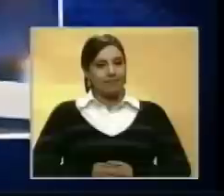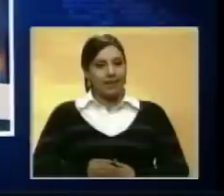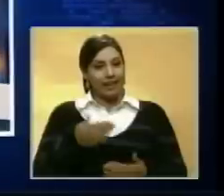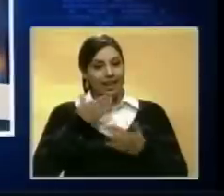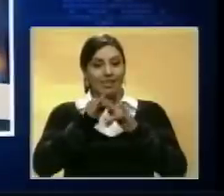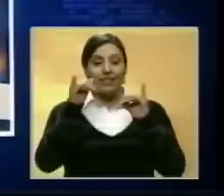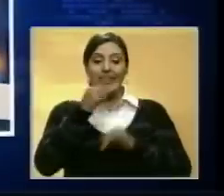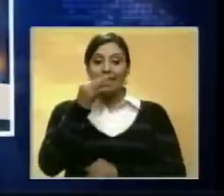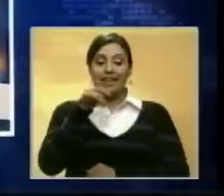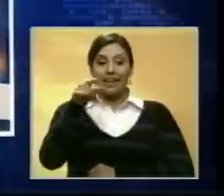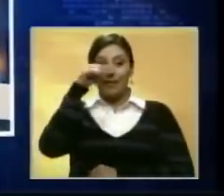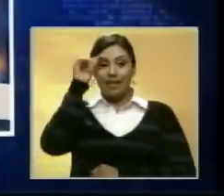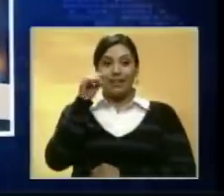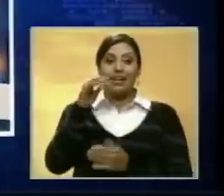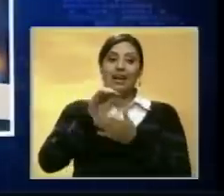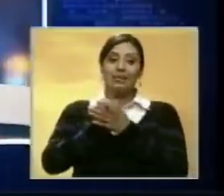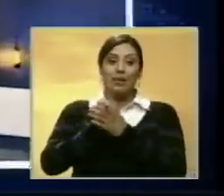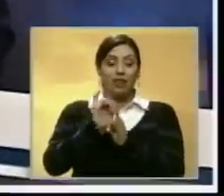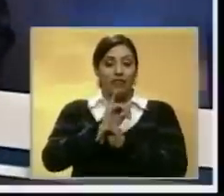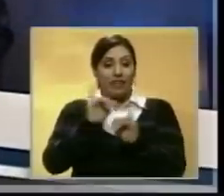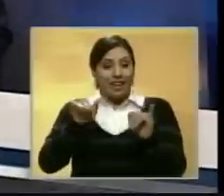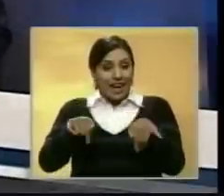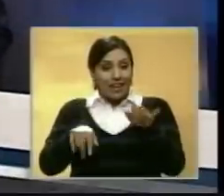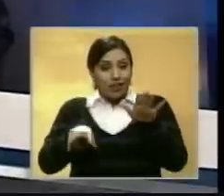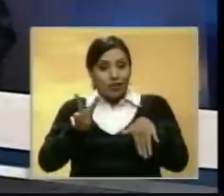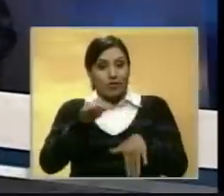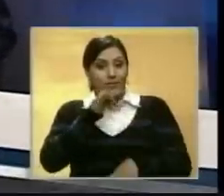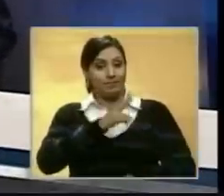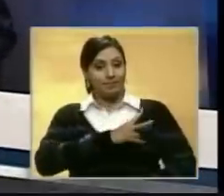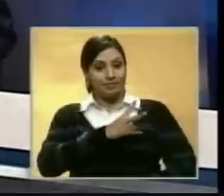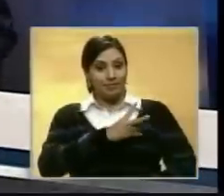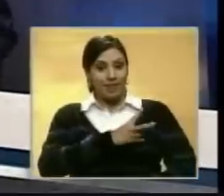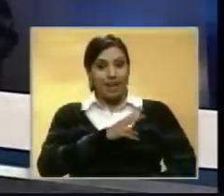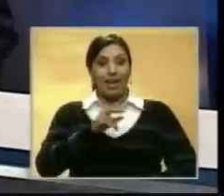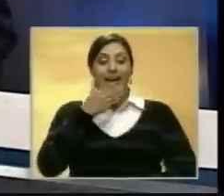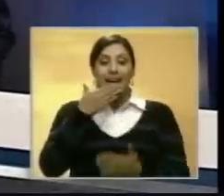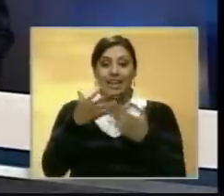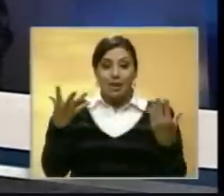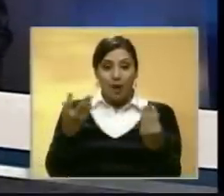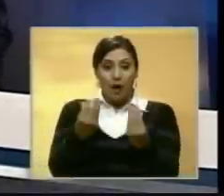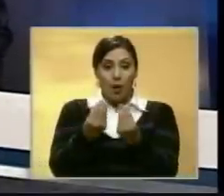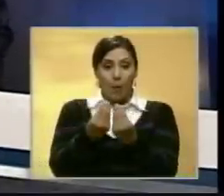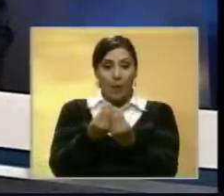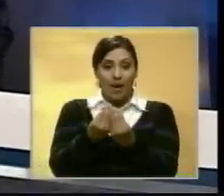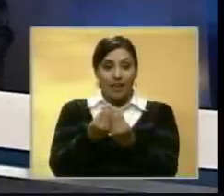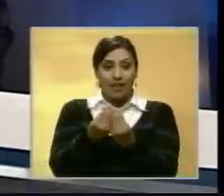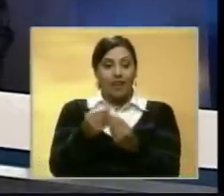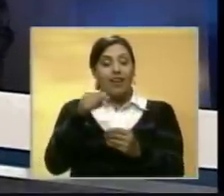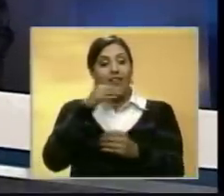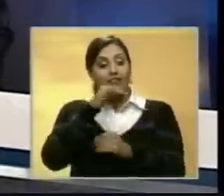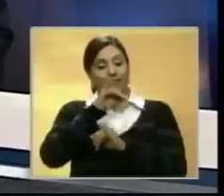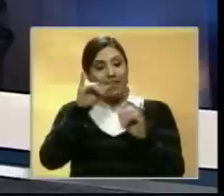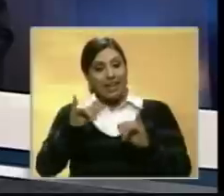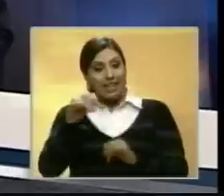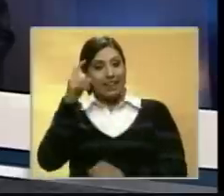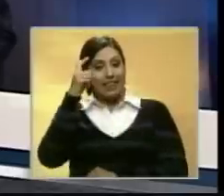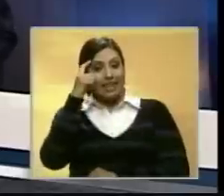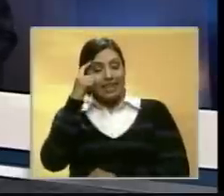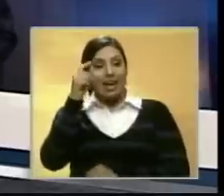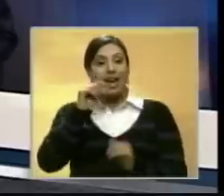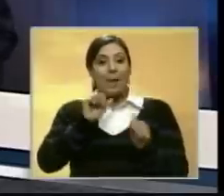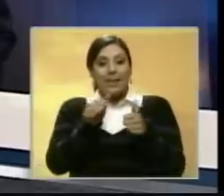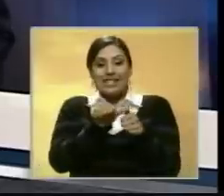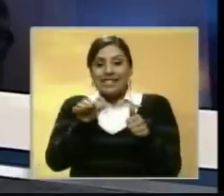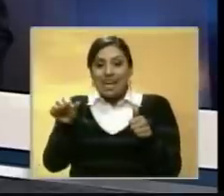también para ti, Endriana, y amigas y amigos. Hasta aquí la presente emisión de su noticiero Venevisión. Gracias por acompañarnos. Que tengan un excelente día, excelente